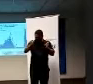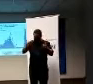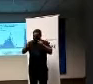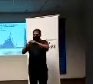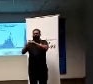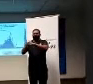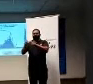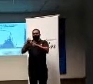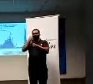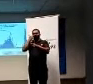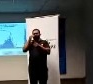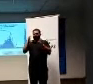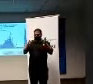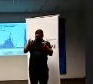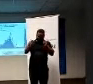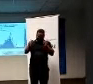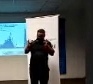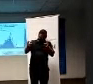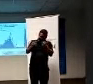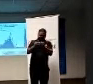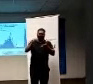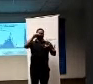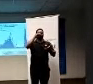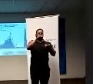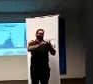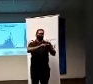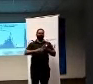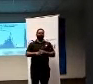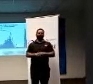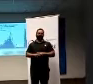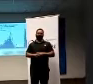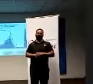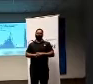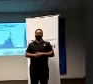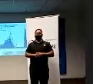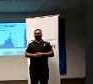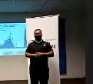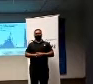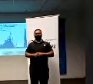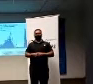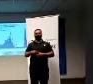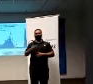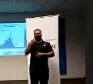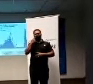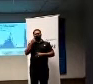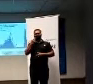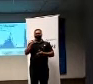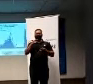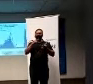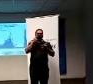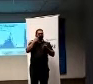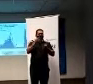semana y donde se puede ver cómo fue aumentando desde el primer caso. Tuvo